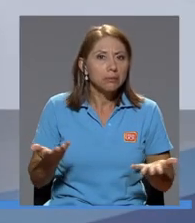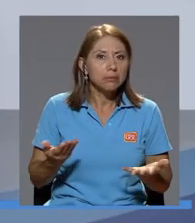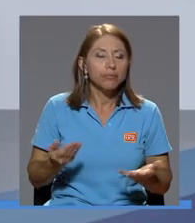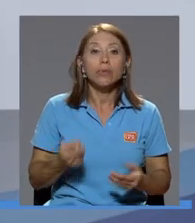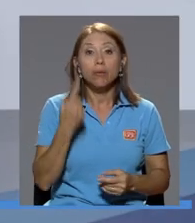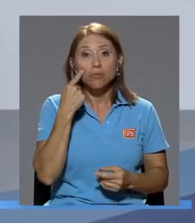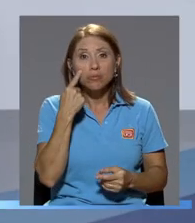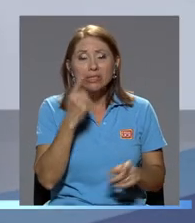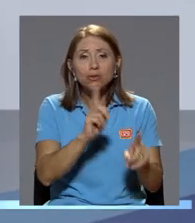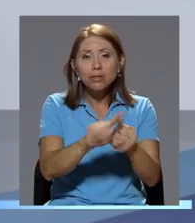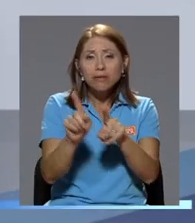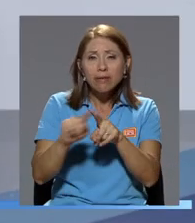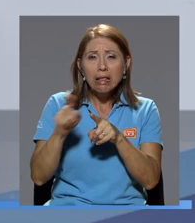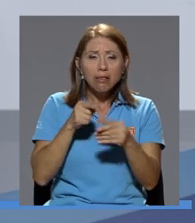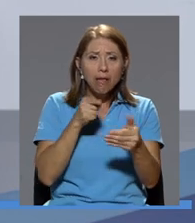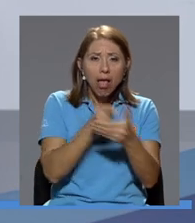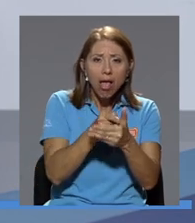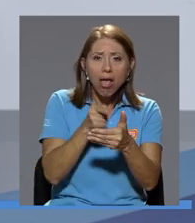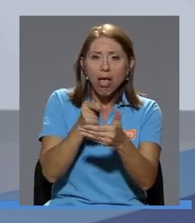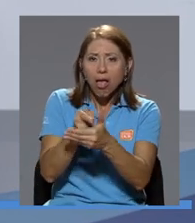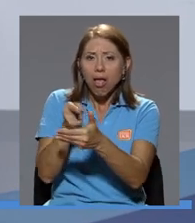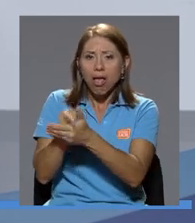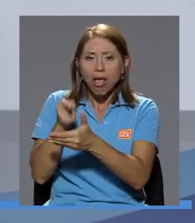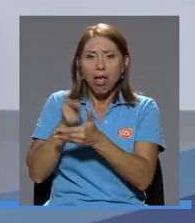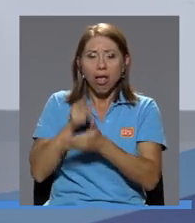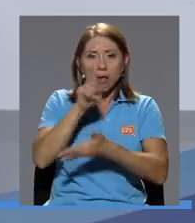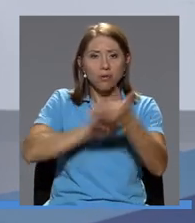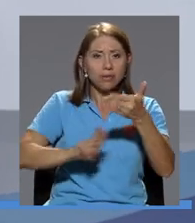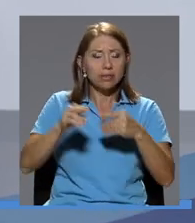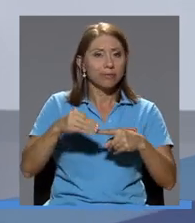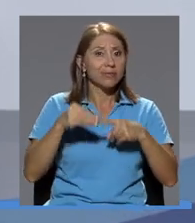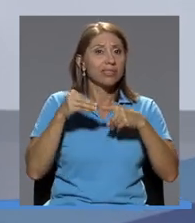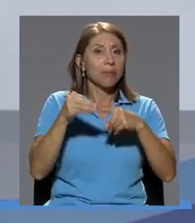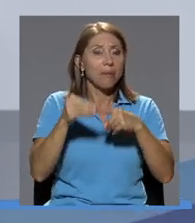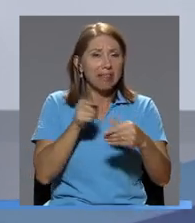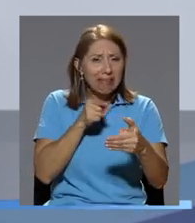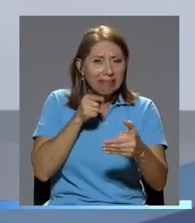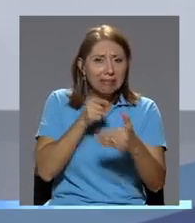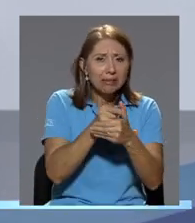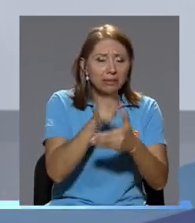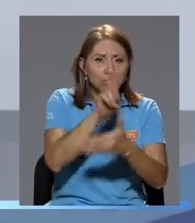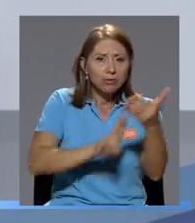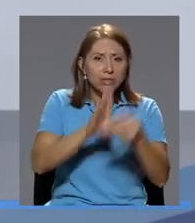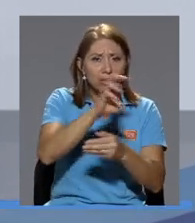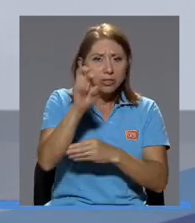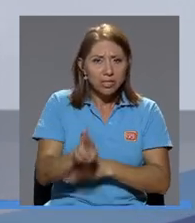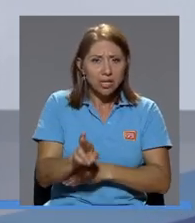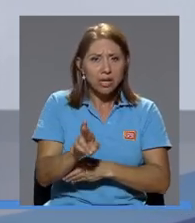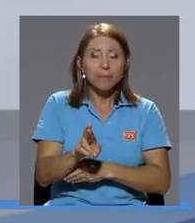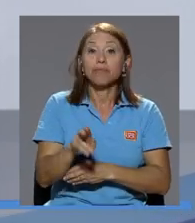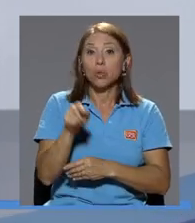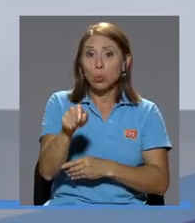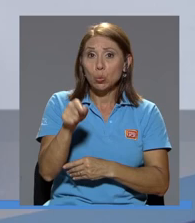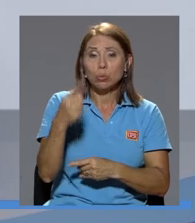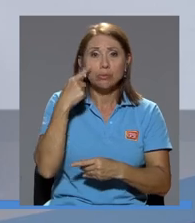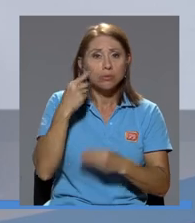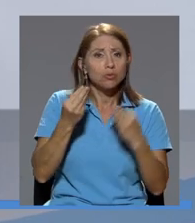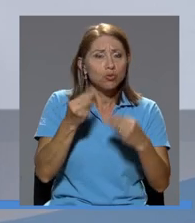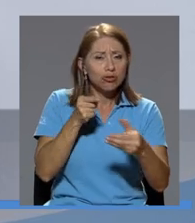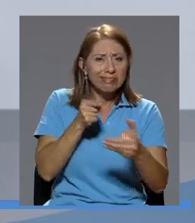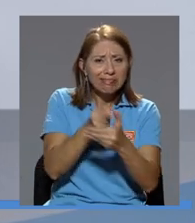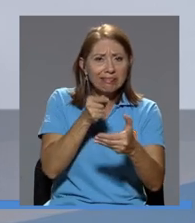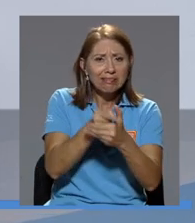ataques que ha ocurrido frente hacia la universidad principalmente es en la universidad de costa rica del mundo visto una gran cantidad de ataques en este momento